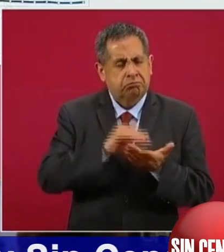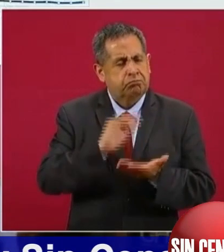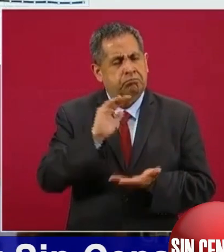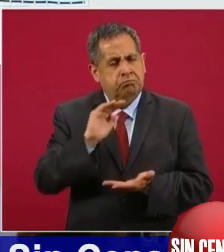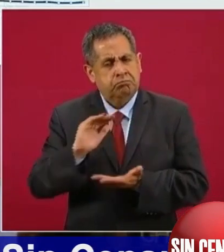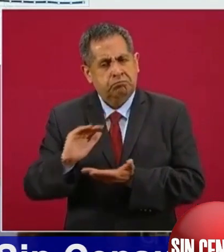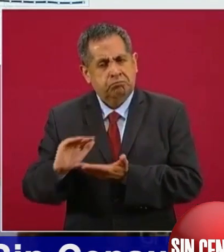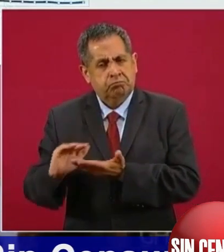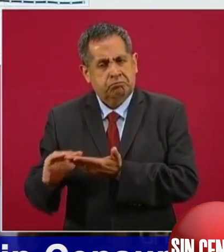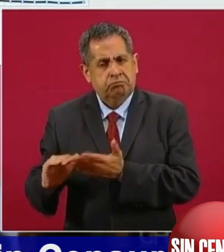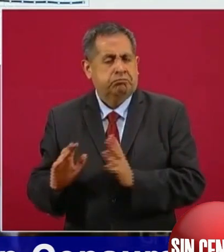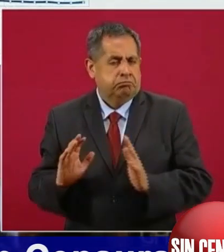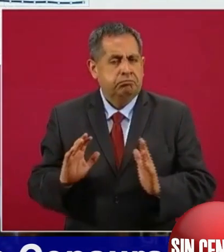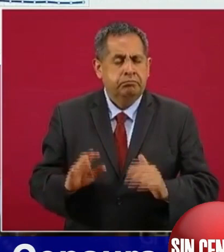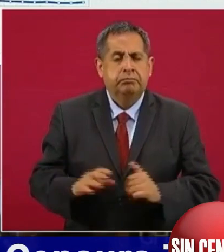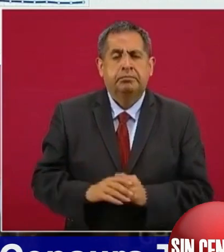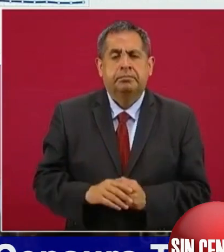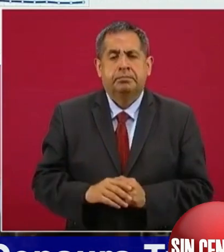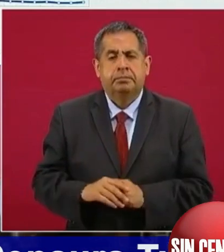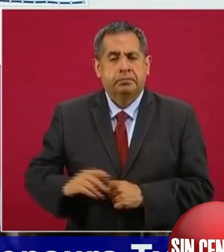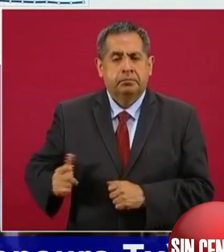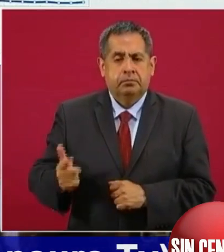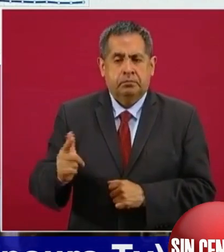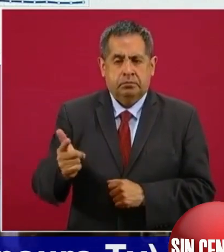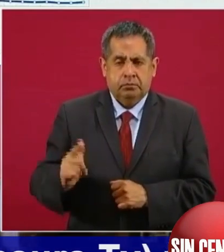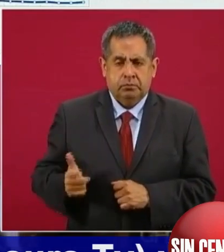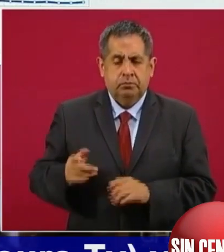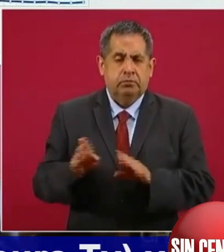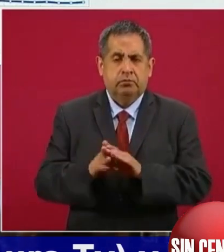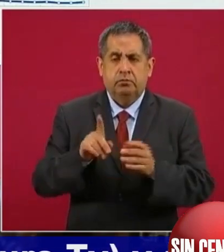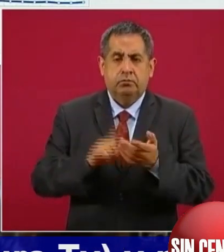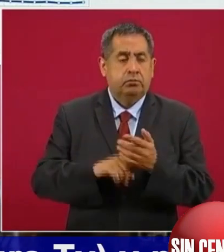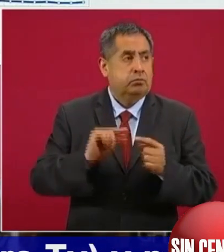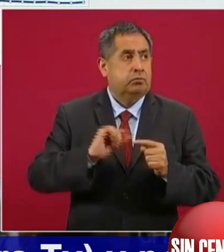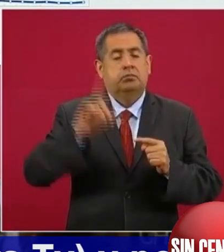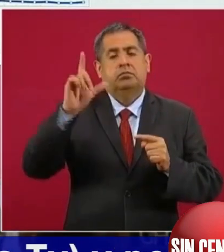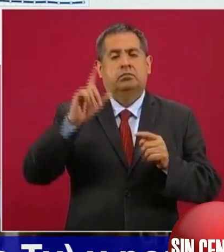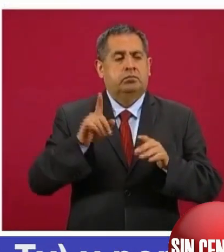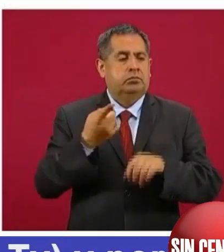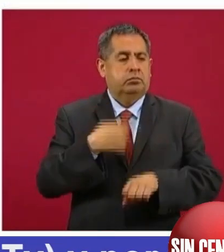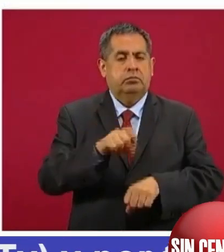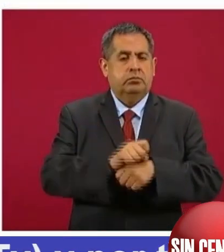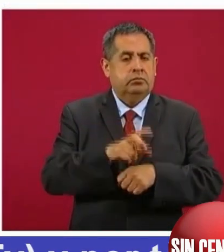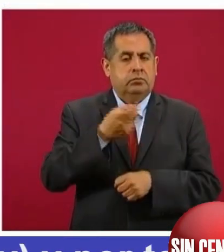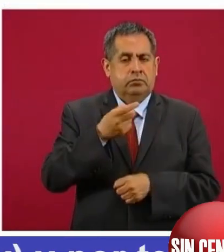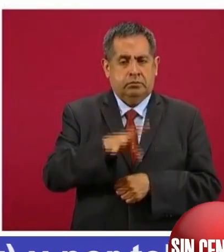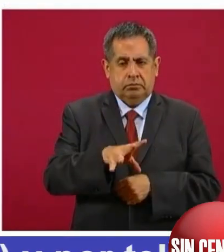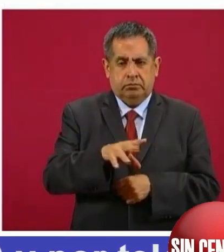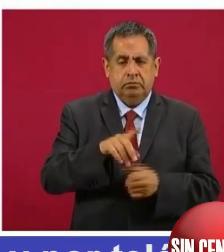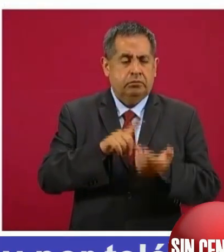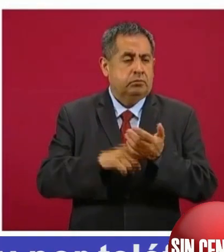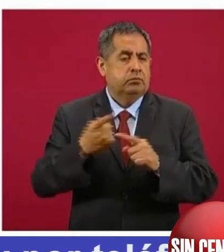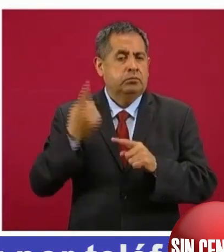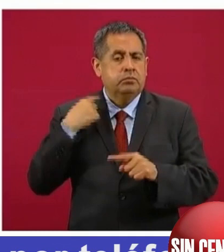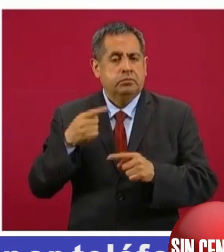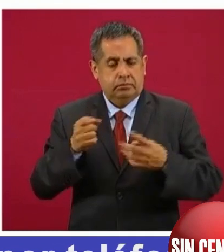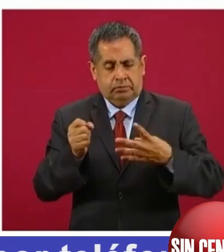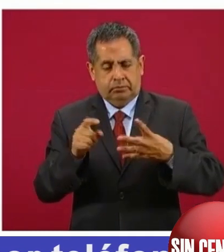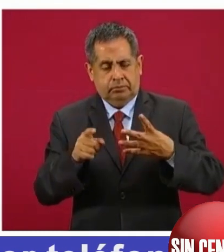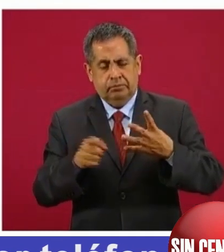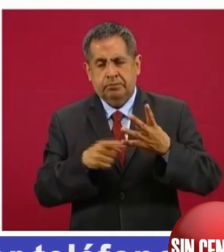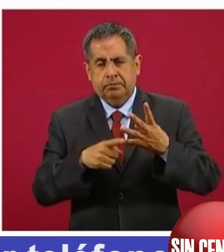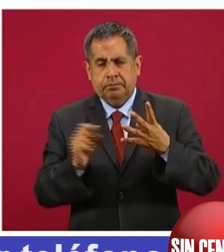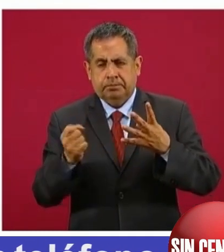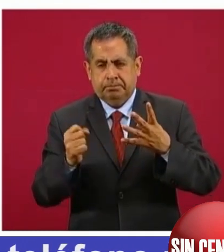momento. La siguiente. Guanajuato tuvo un periodo de repunte desde la semana 39, la última semana de septiembre,